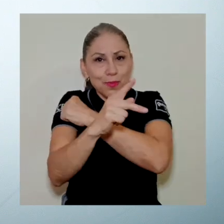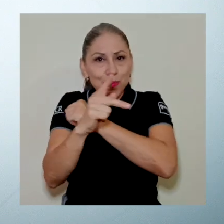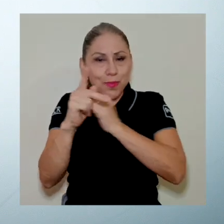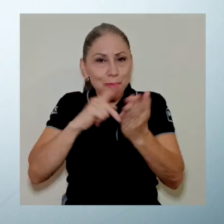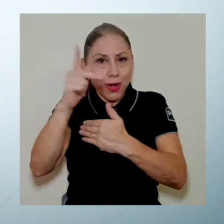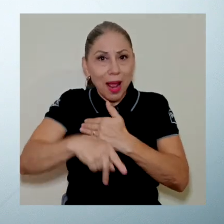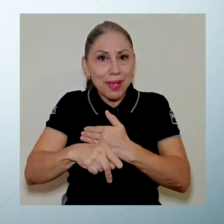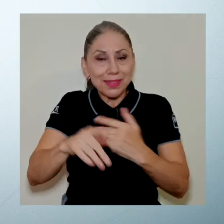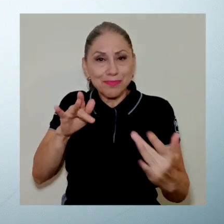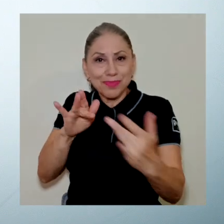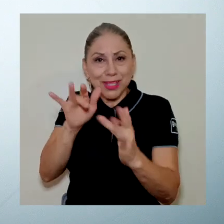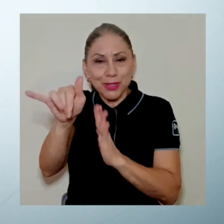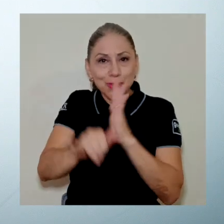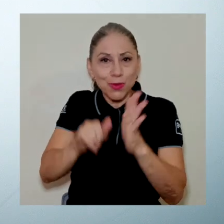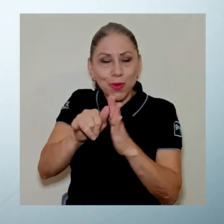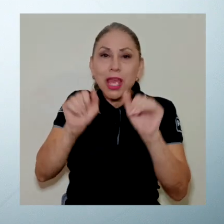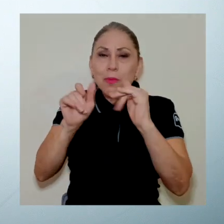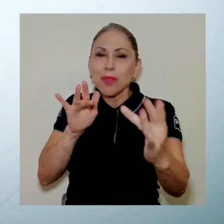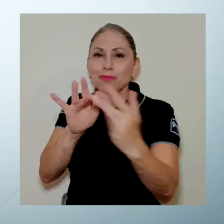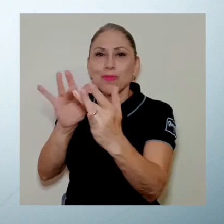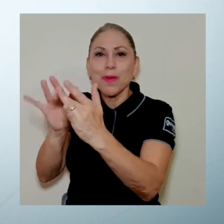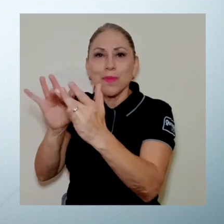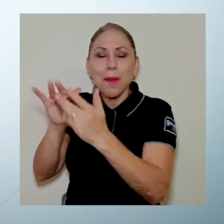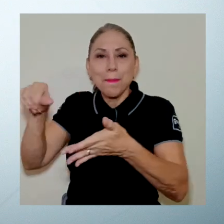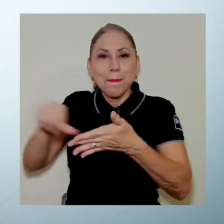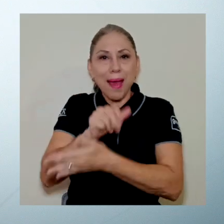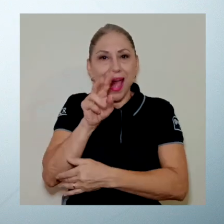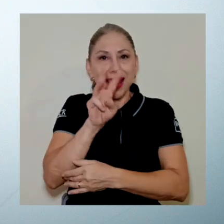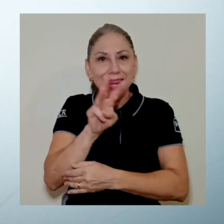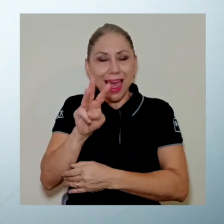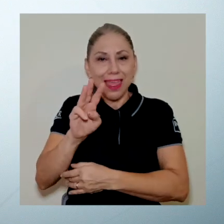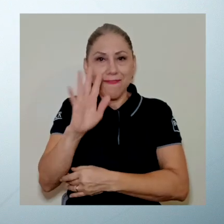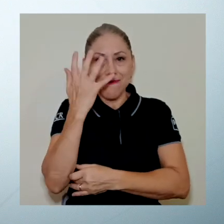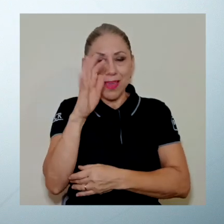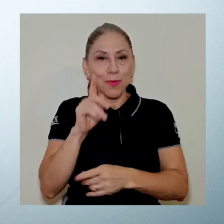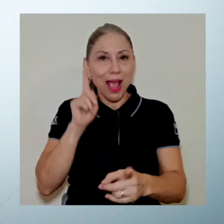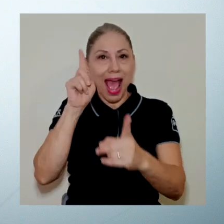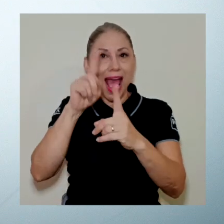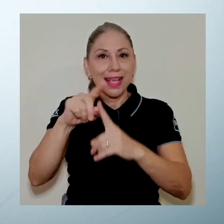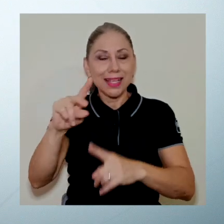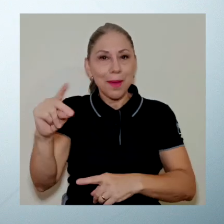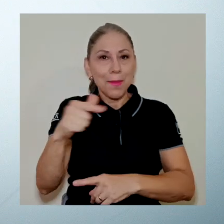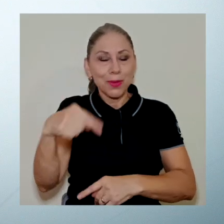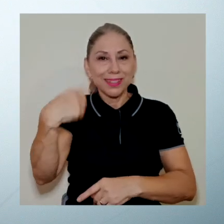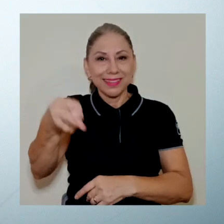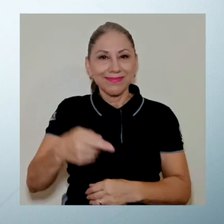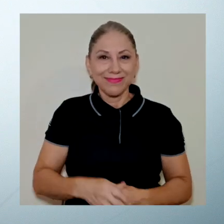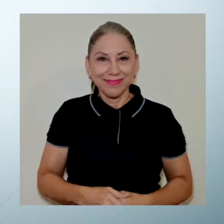programas en nuestro canal de YouTube y seguirnos en nuestra página de Facebook. Hasta la próxima.